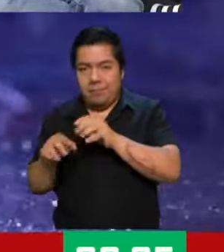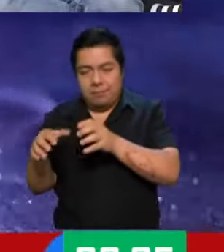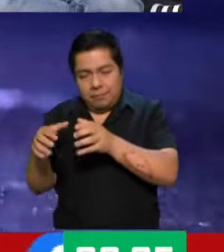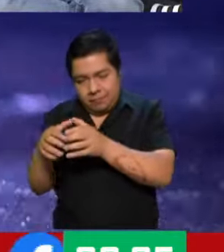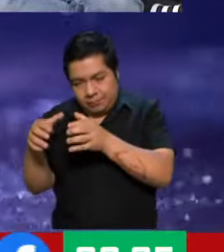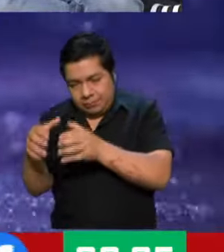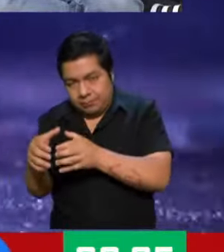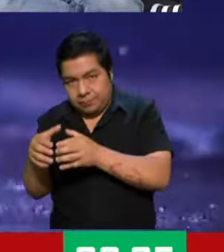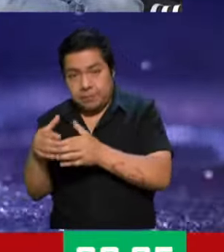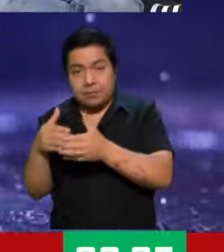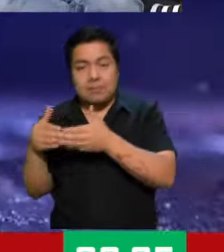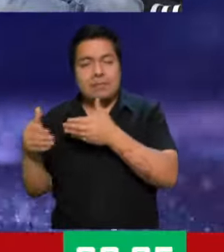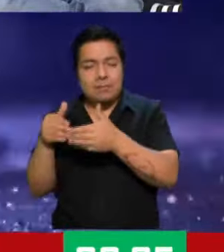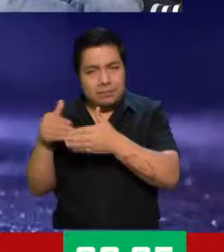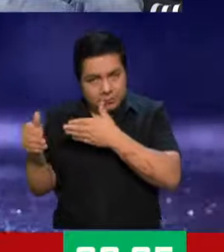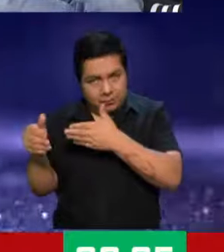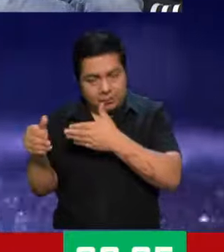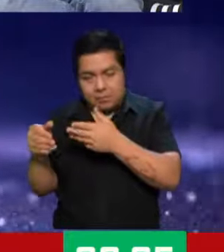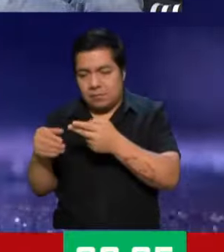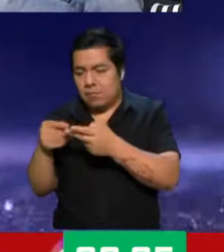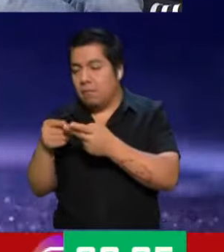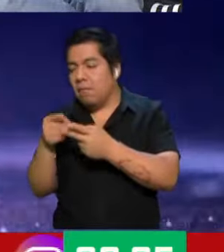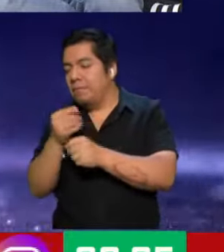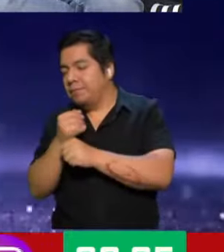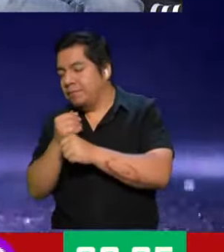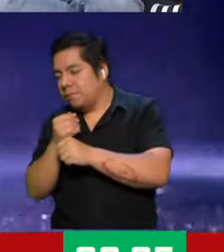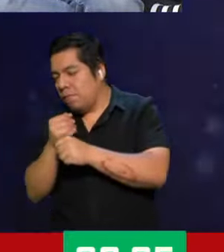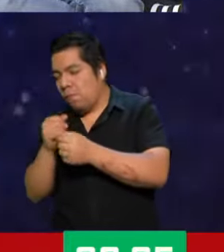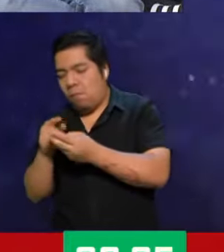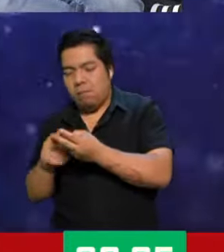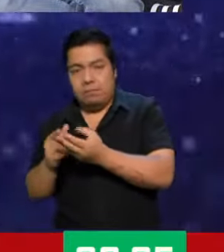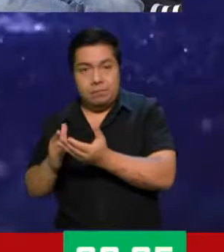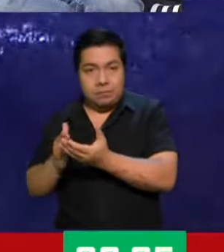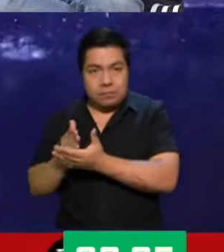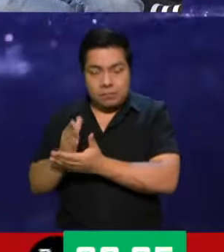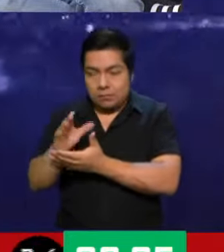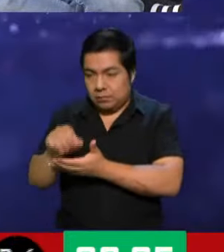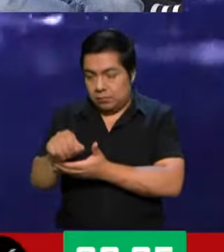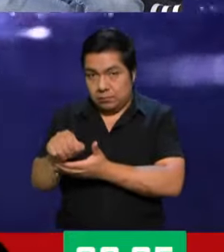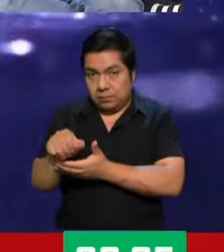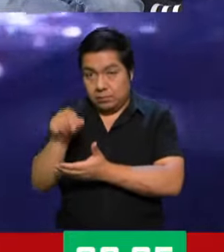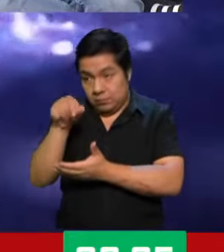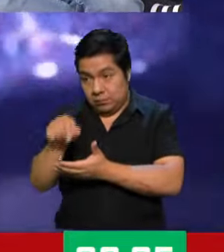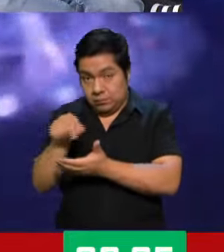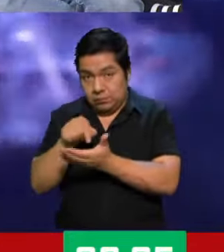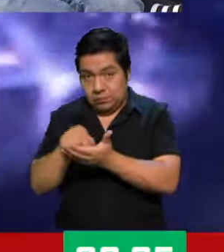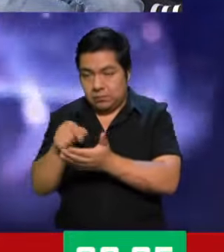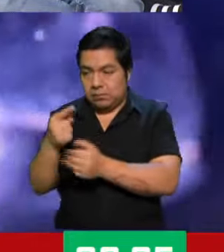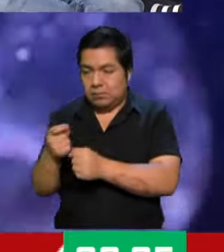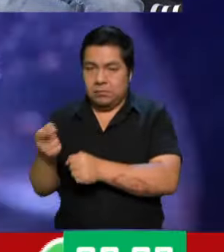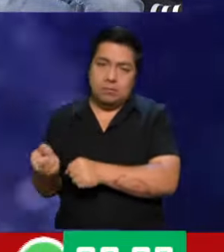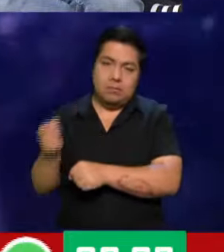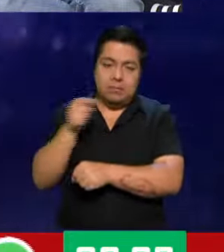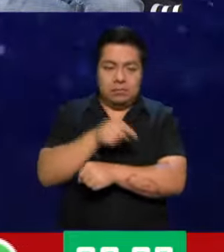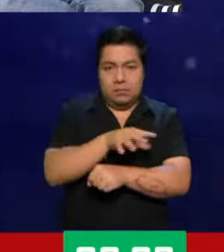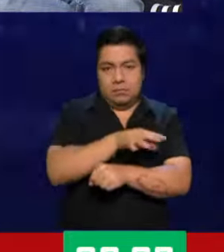los innovadores, los exploradores y los conquistadores. Ustedes son del primer tipo, nosotros somos del otro tipo. Por eso